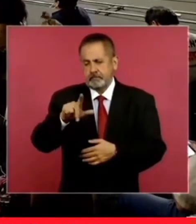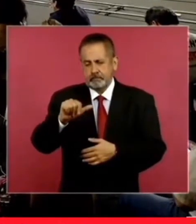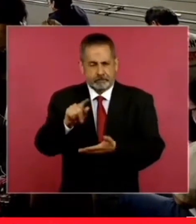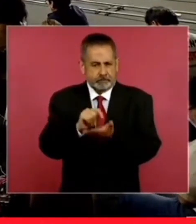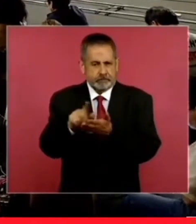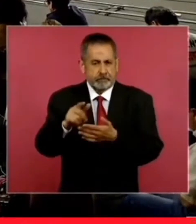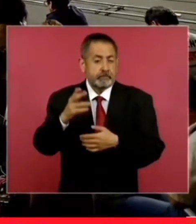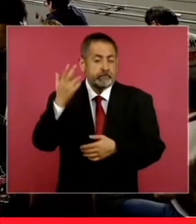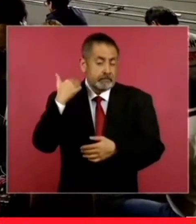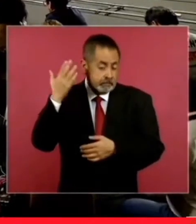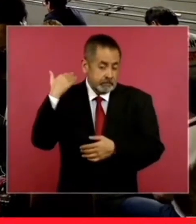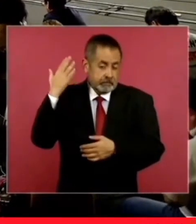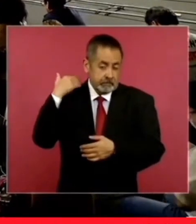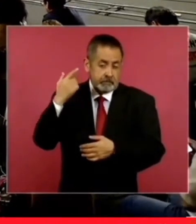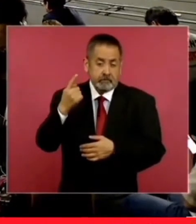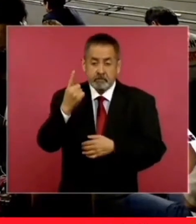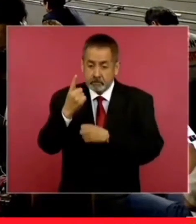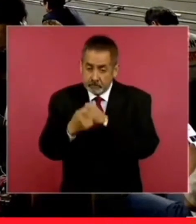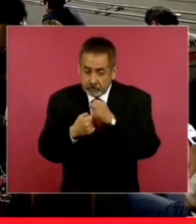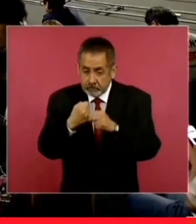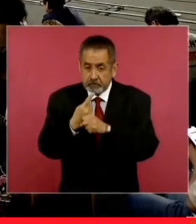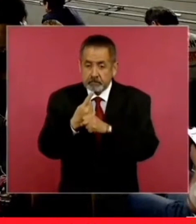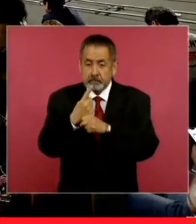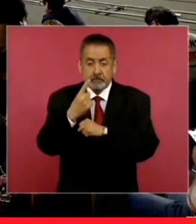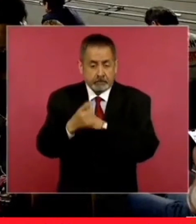tenemos que pagar anual